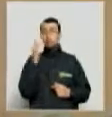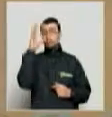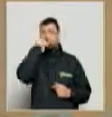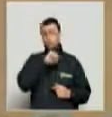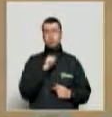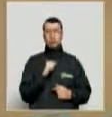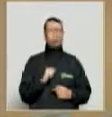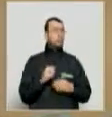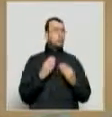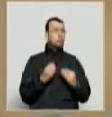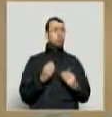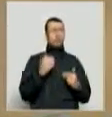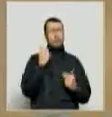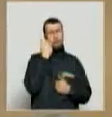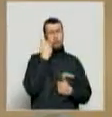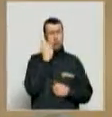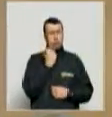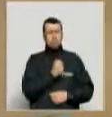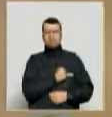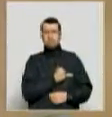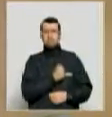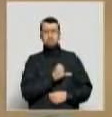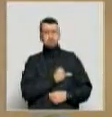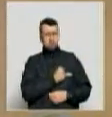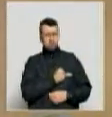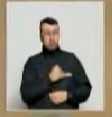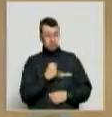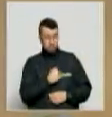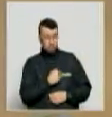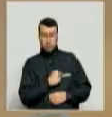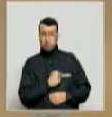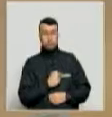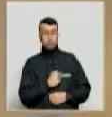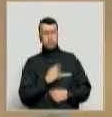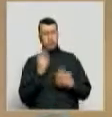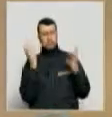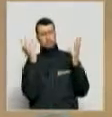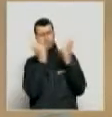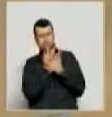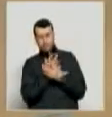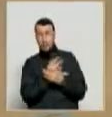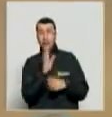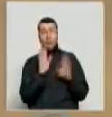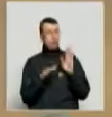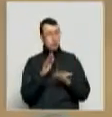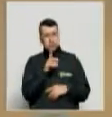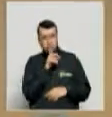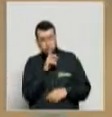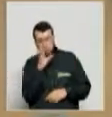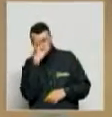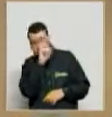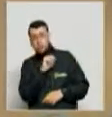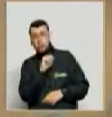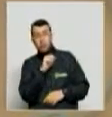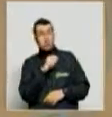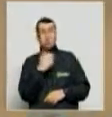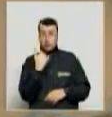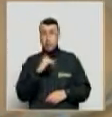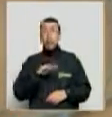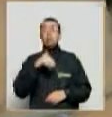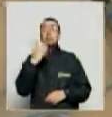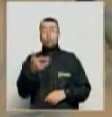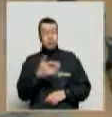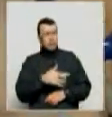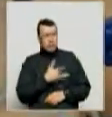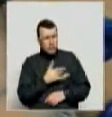las enfermedades de tipo cardiovascular son engañosas, son llamadas enfermedades silentes. Cuando ya nos dan síntomas, cuando ya nos